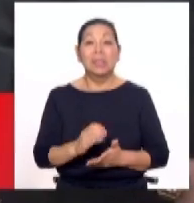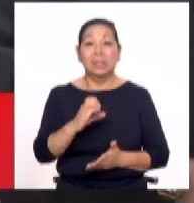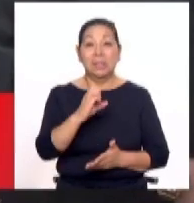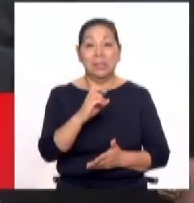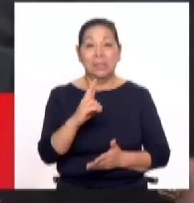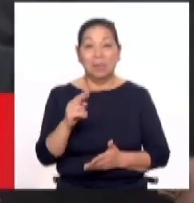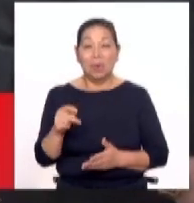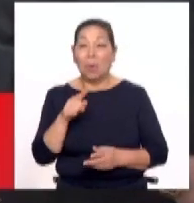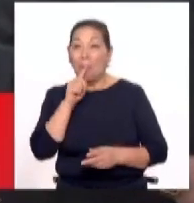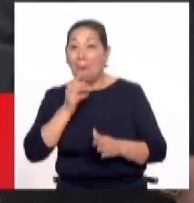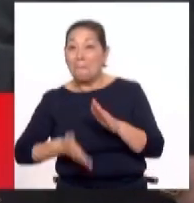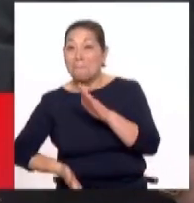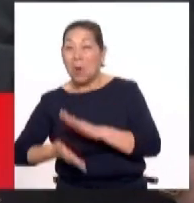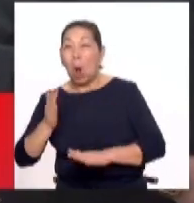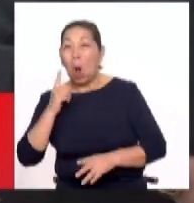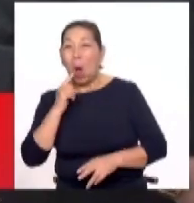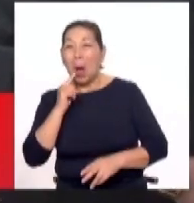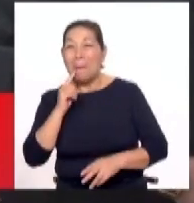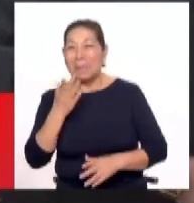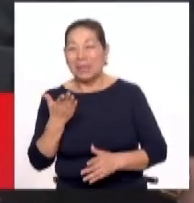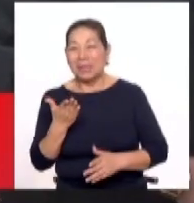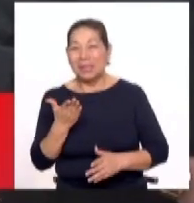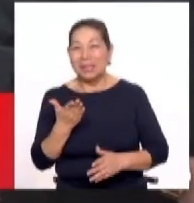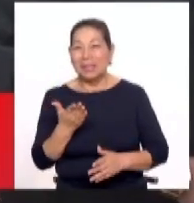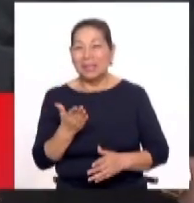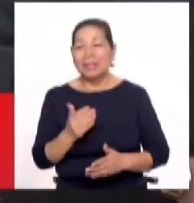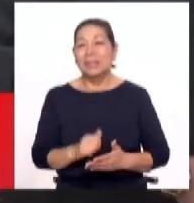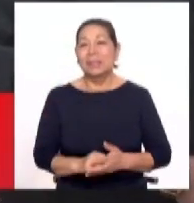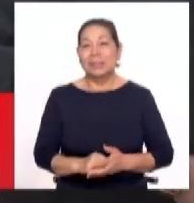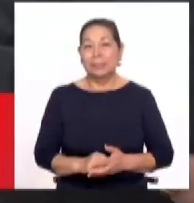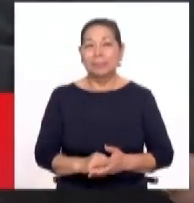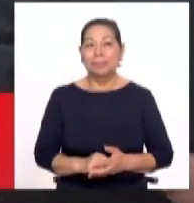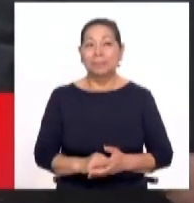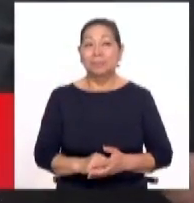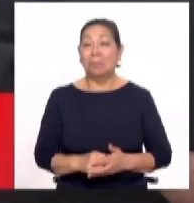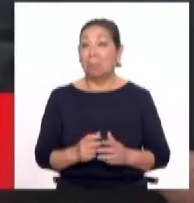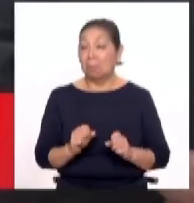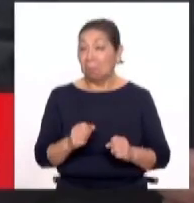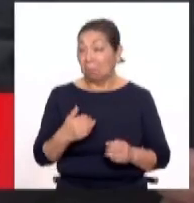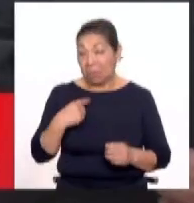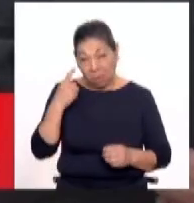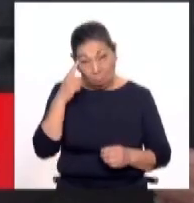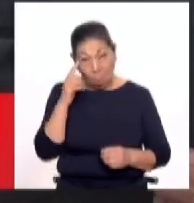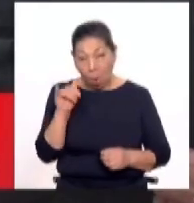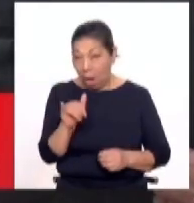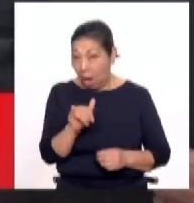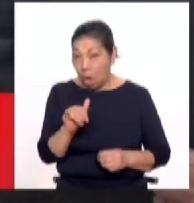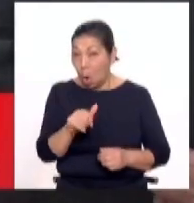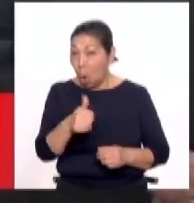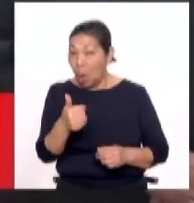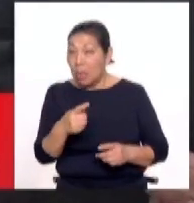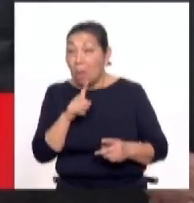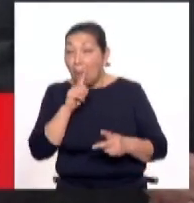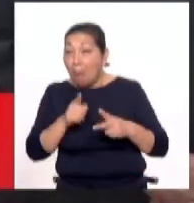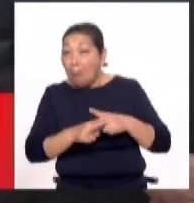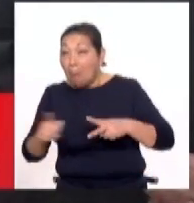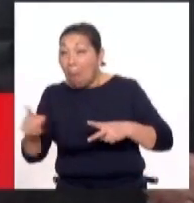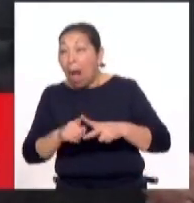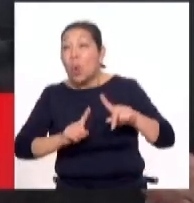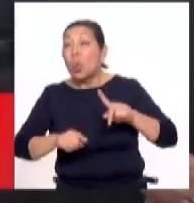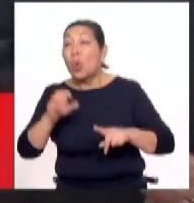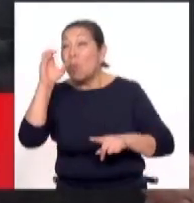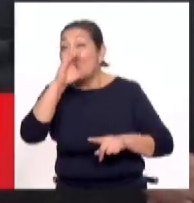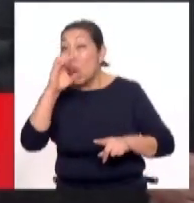a escapar del país. En todo caso, a escapar del país, a escaparse de la justicia, mejor. En todo caso, podríamos pensar lo mismo con los otros prófugos de la justicia del